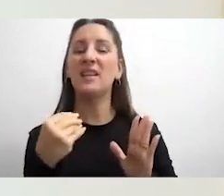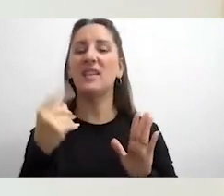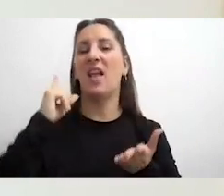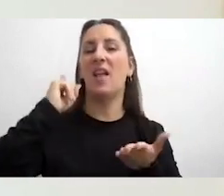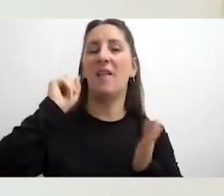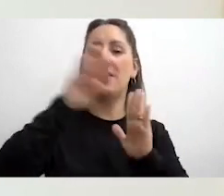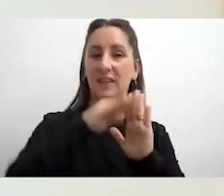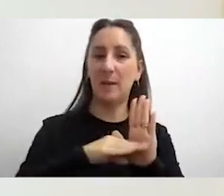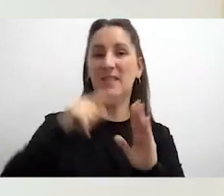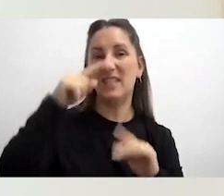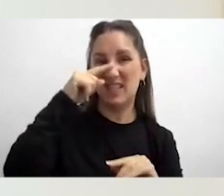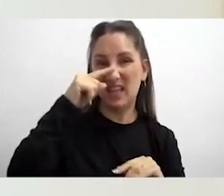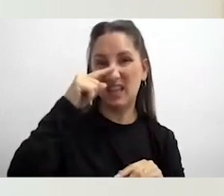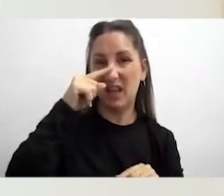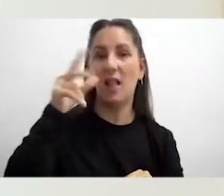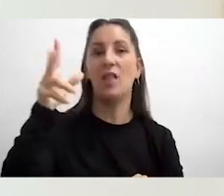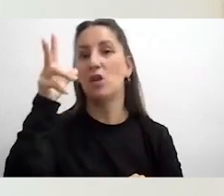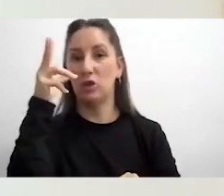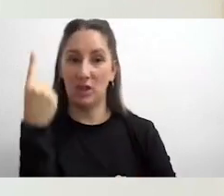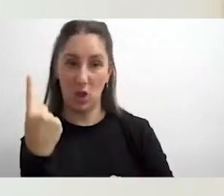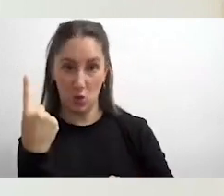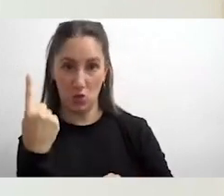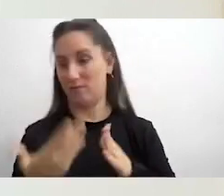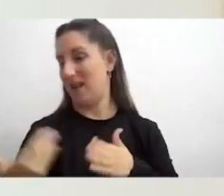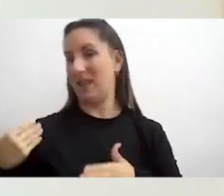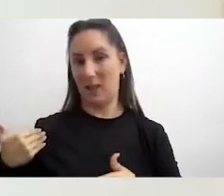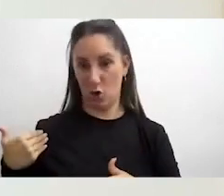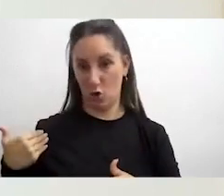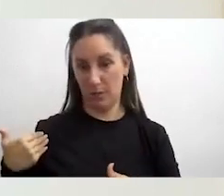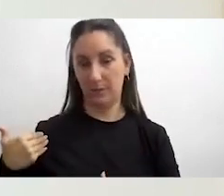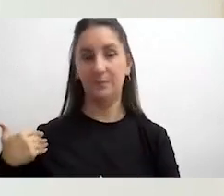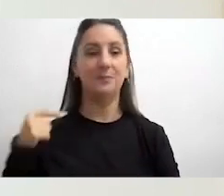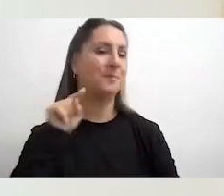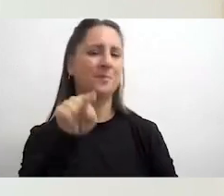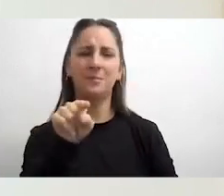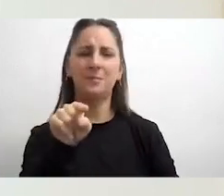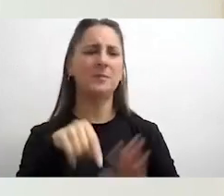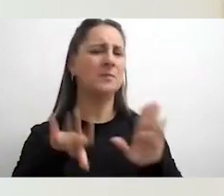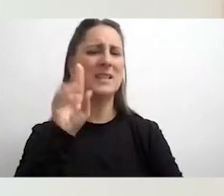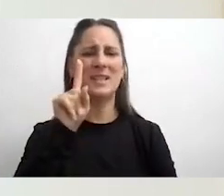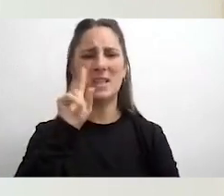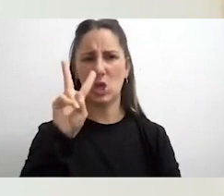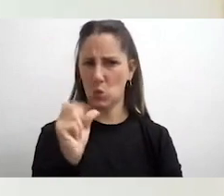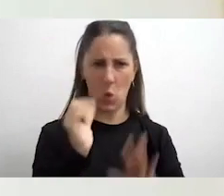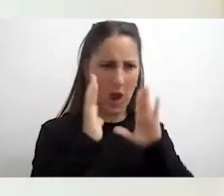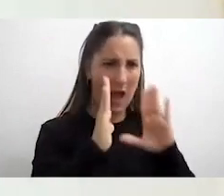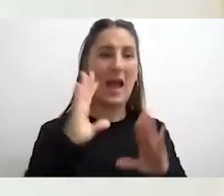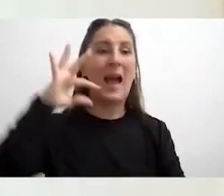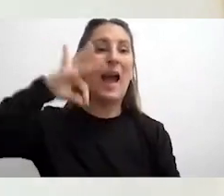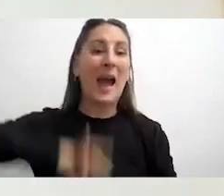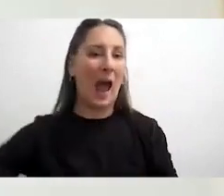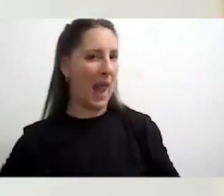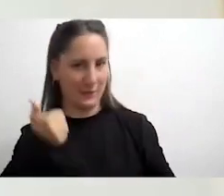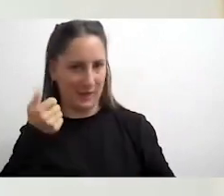del 81, que es el antecedente que tenemos. Pero ahí es básicamente de IVA, no estoy apuntando ganancias. Por eso